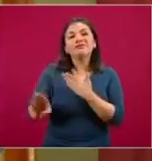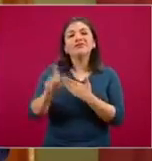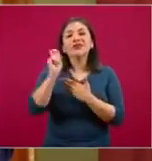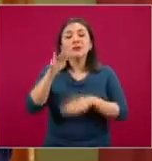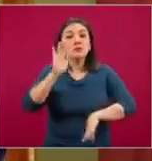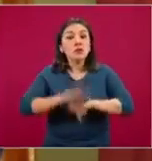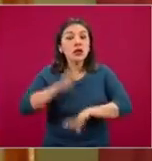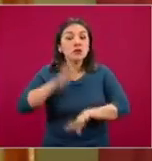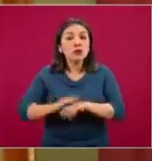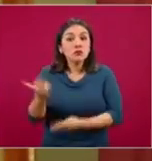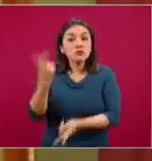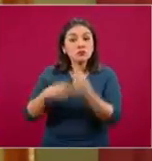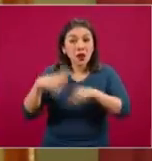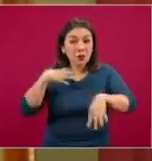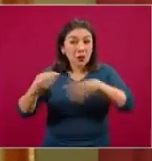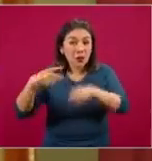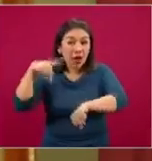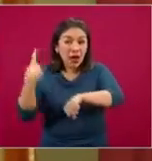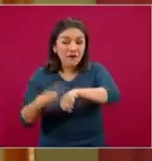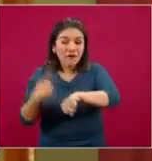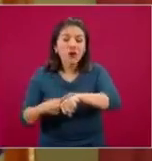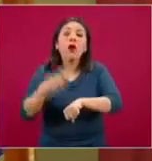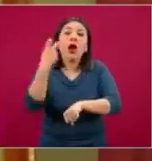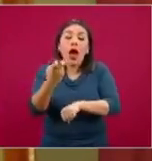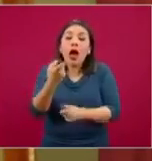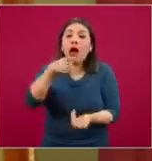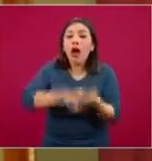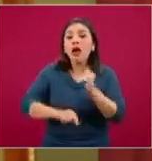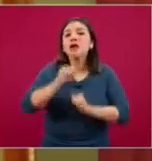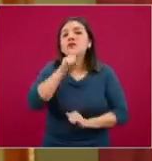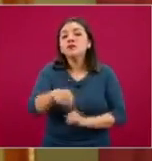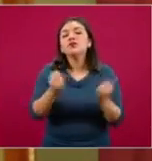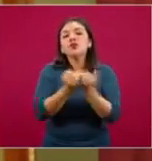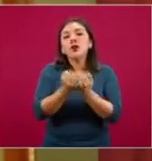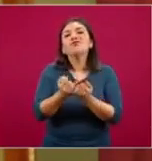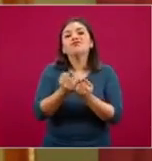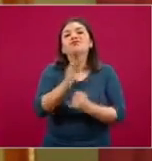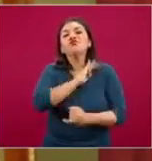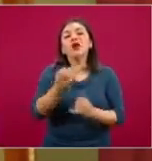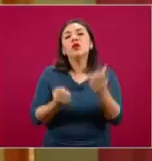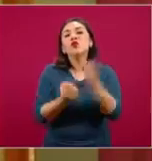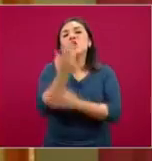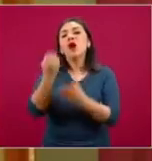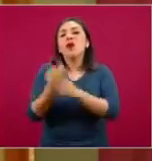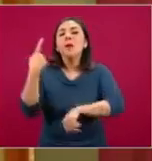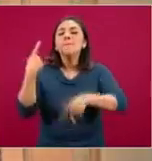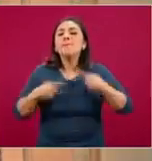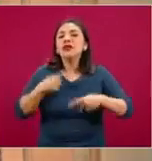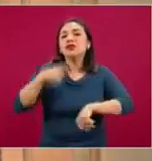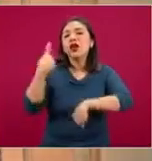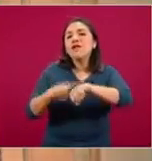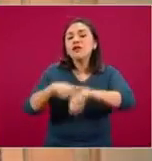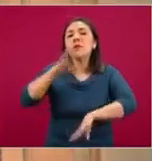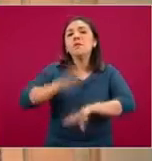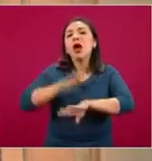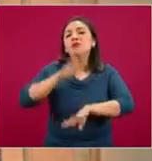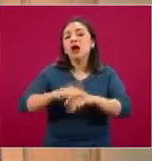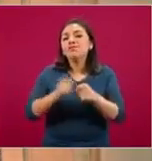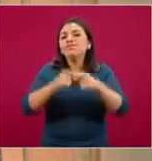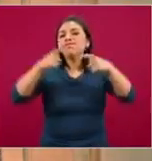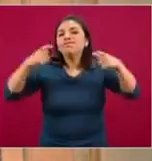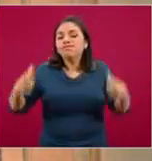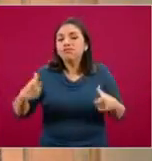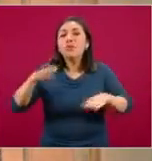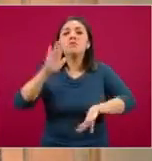el incremento de contagios, los cuales a su vez, como sabemos, nos darían casos nuevos de COVID-19, personas